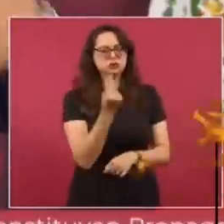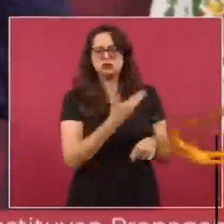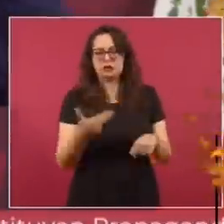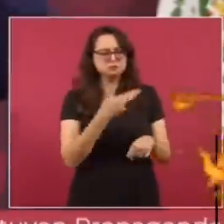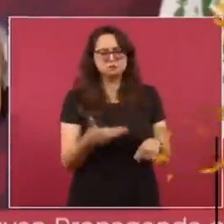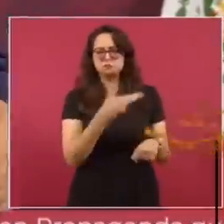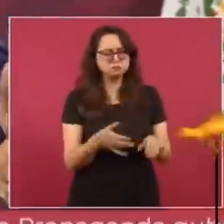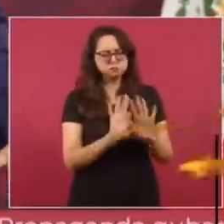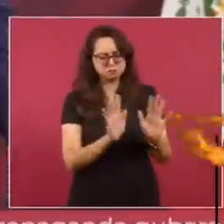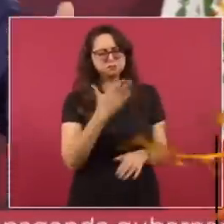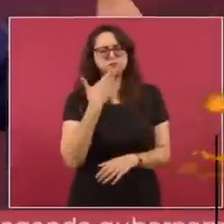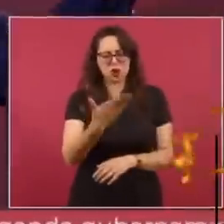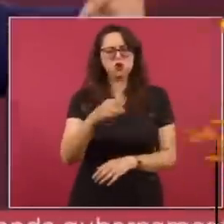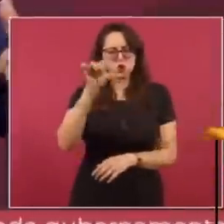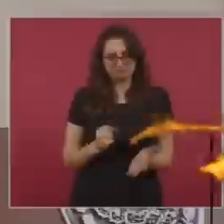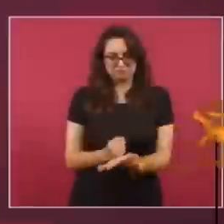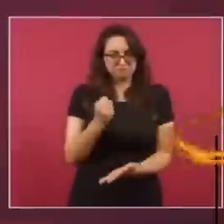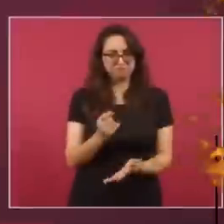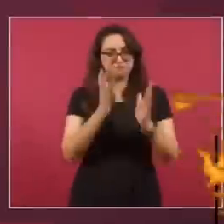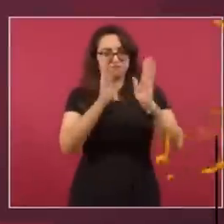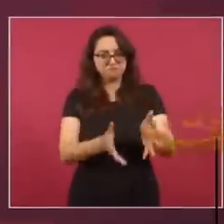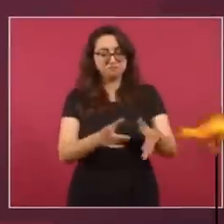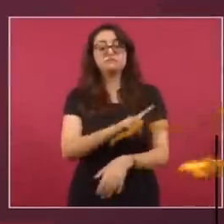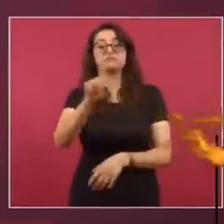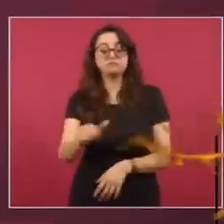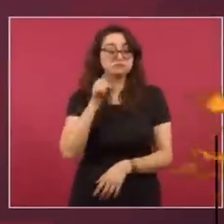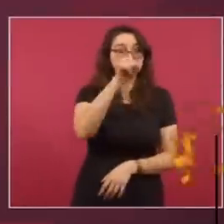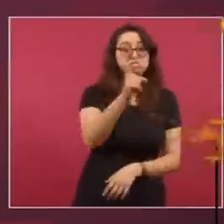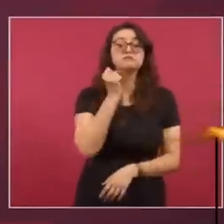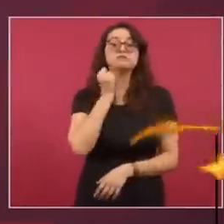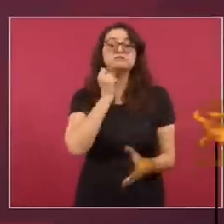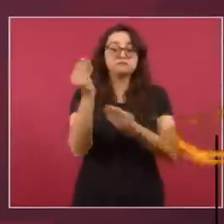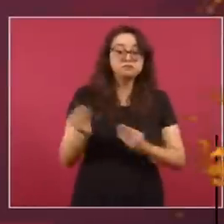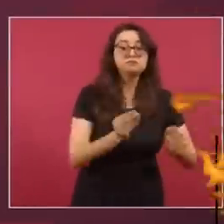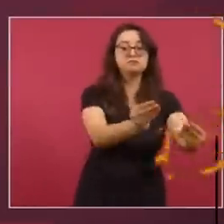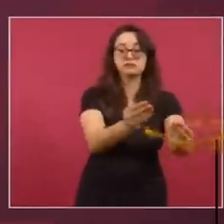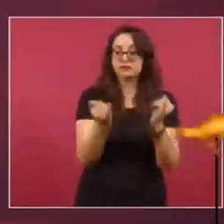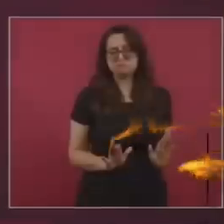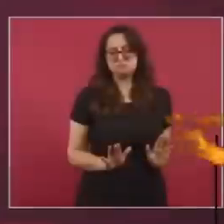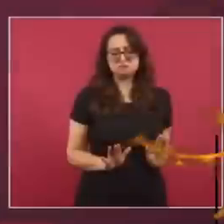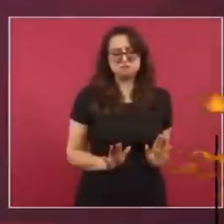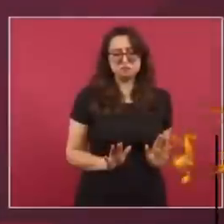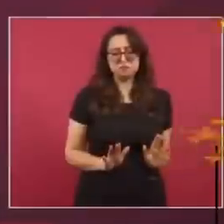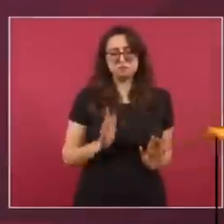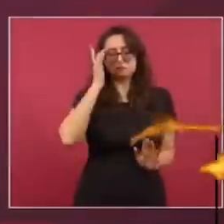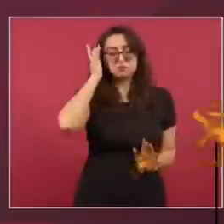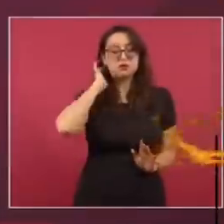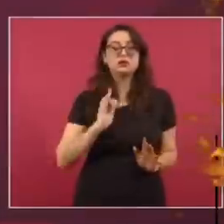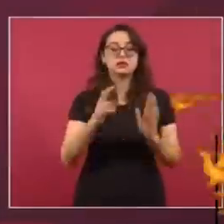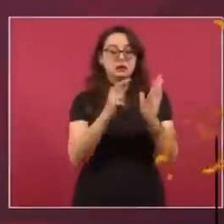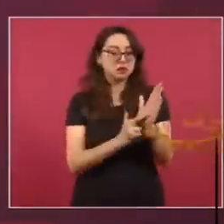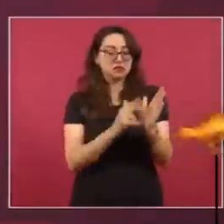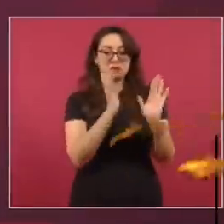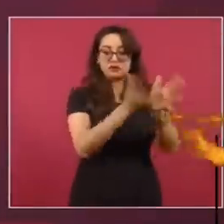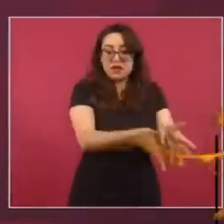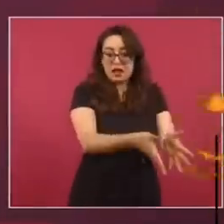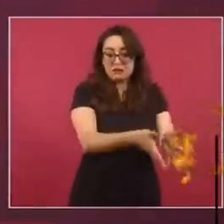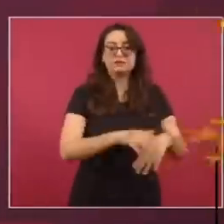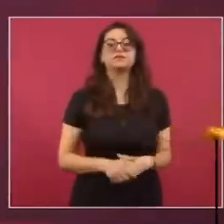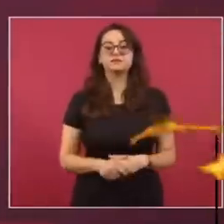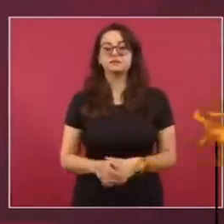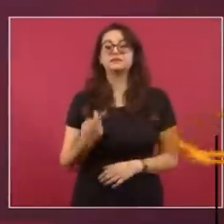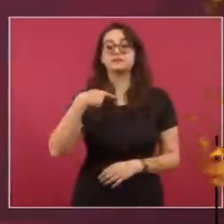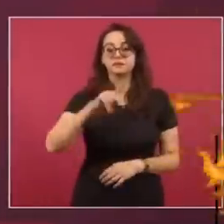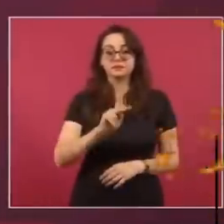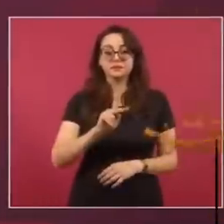dijo, sí, y luego pasa al Senado y el mismo procedimiento, porque es válido. Ah, pero llega, los